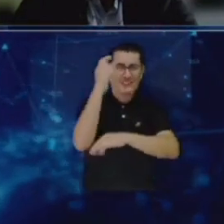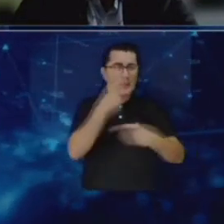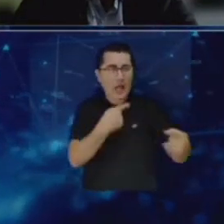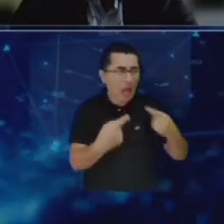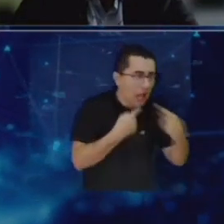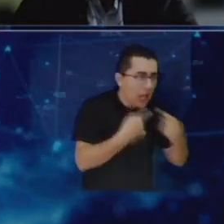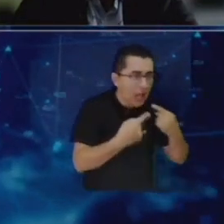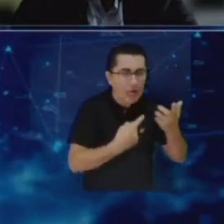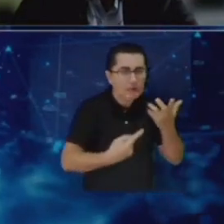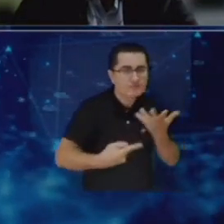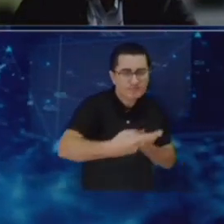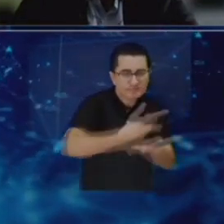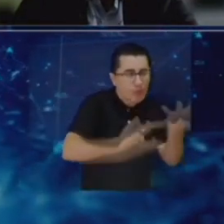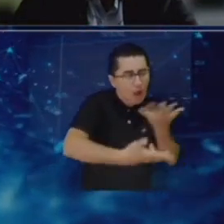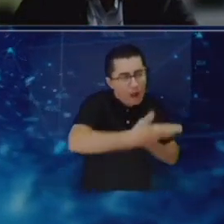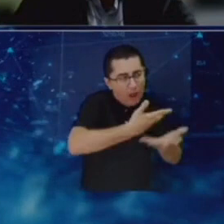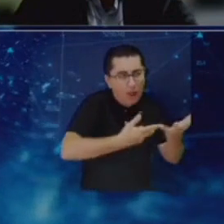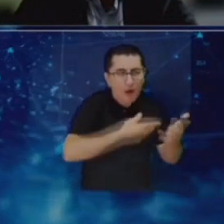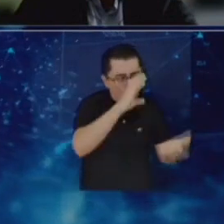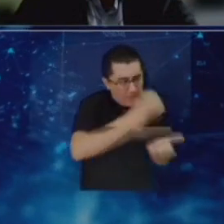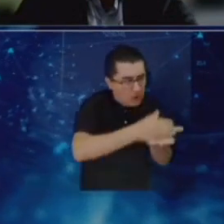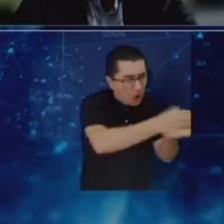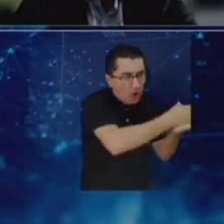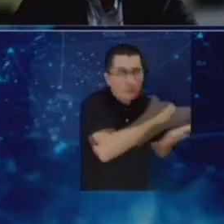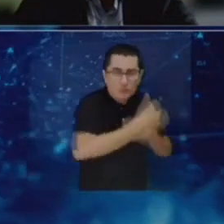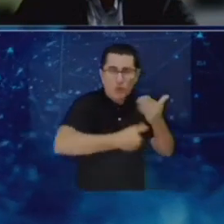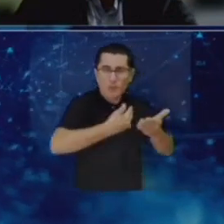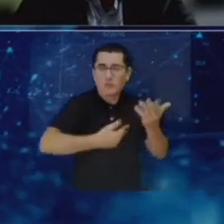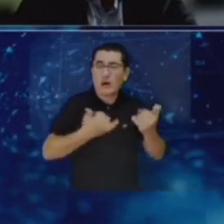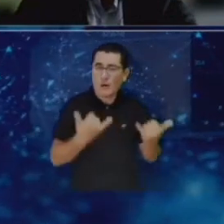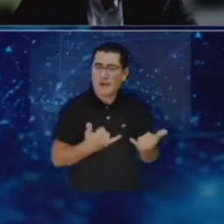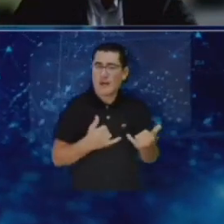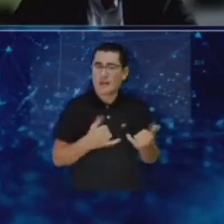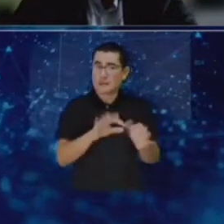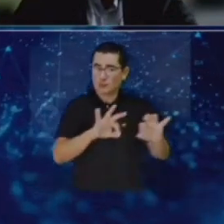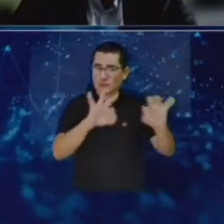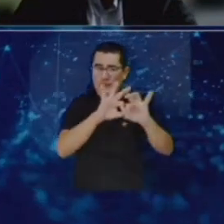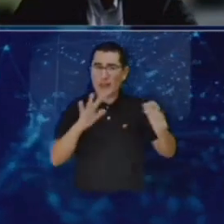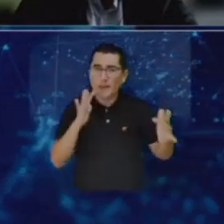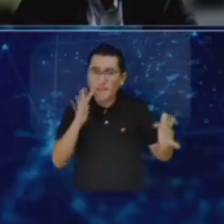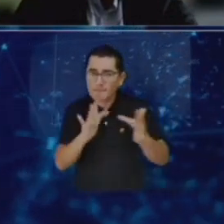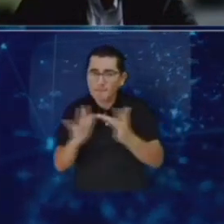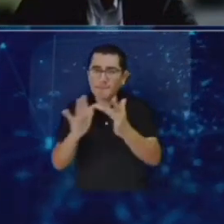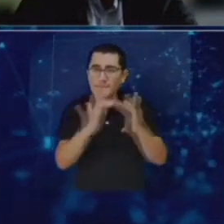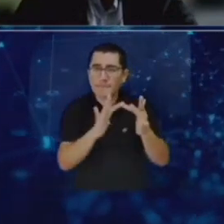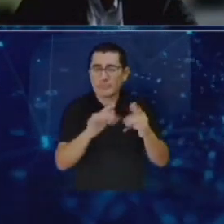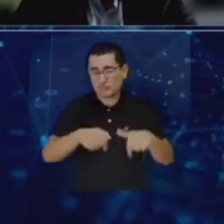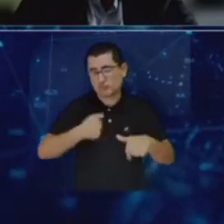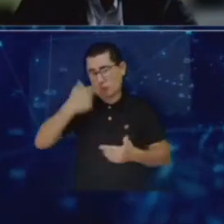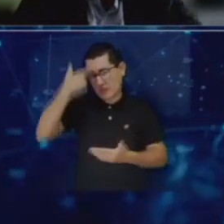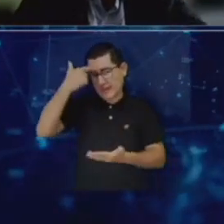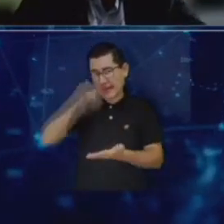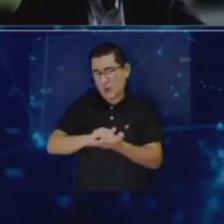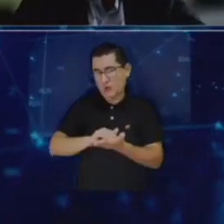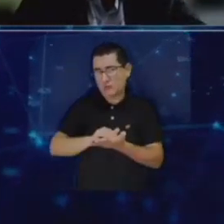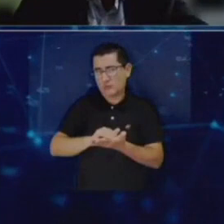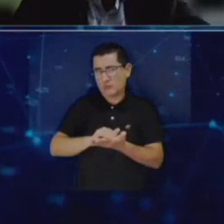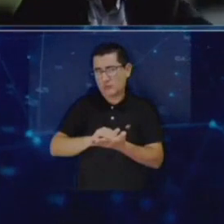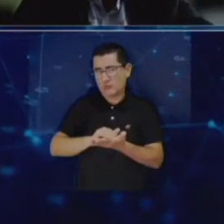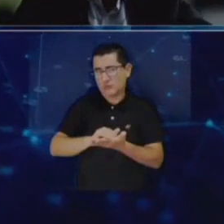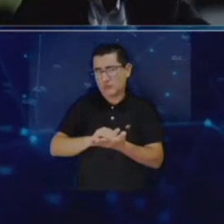y en este sentido estamos preveyendo que sea también un punto importante. Me parece que en la siguiente, por favor,